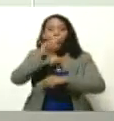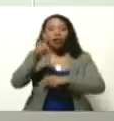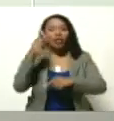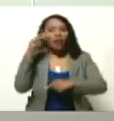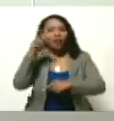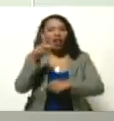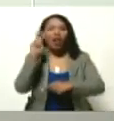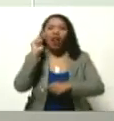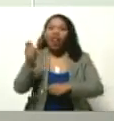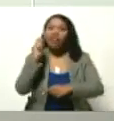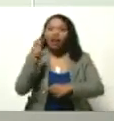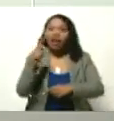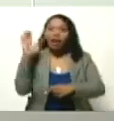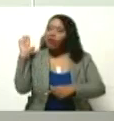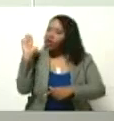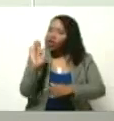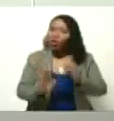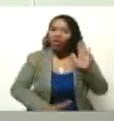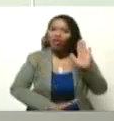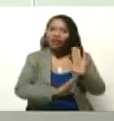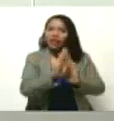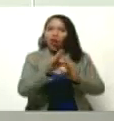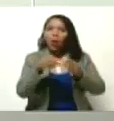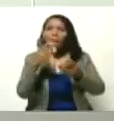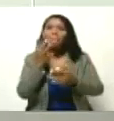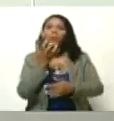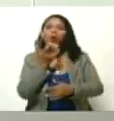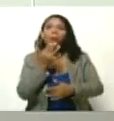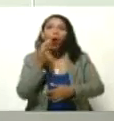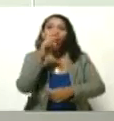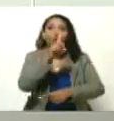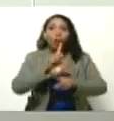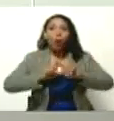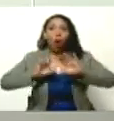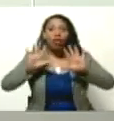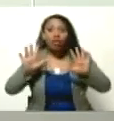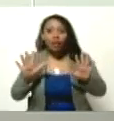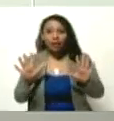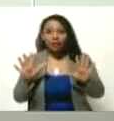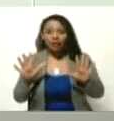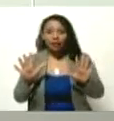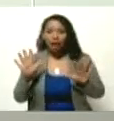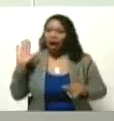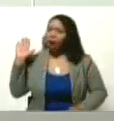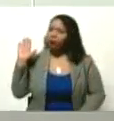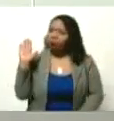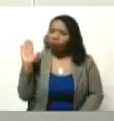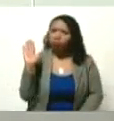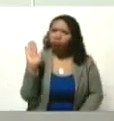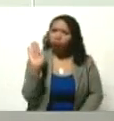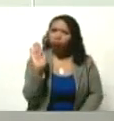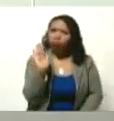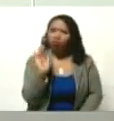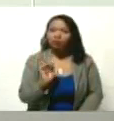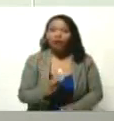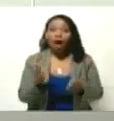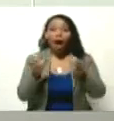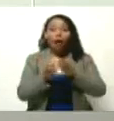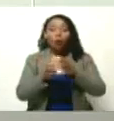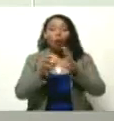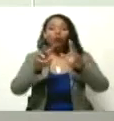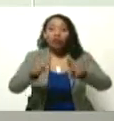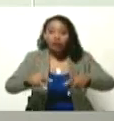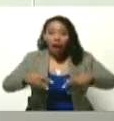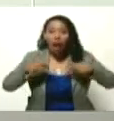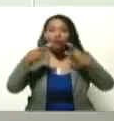con las tareas que se han venido desarrollando, con, por ejemplo, el 1x10. ¿Ha venido el partido renovando